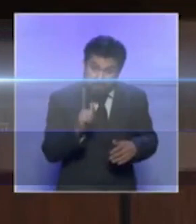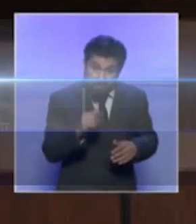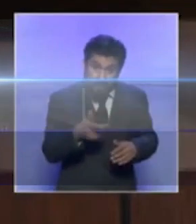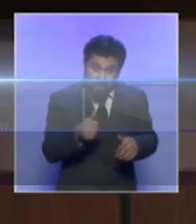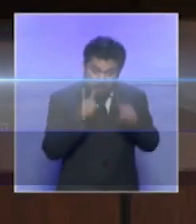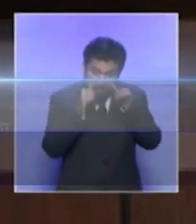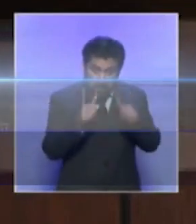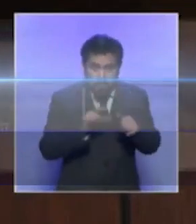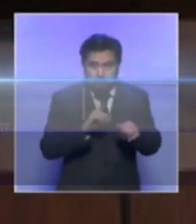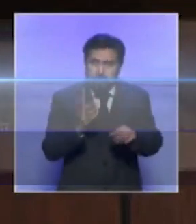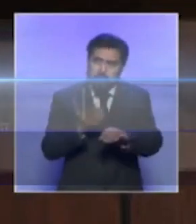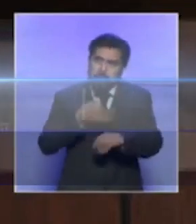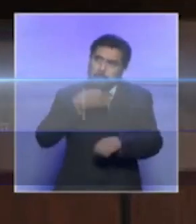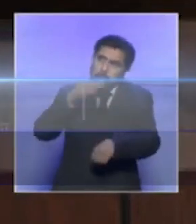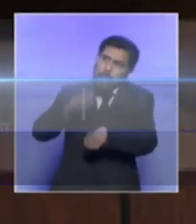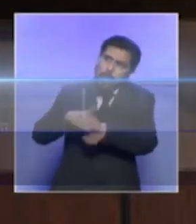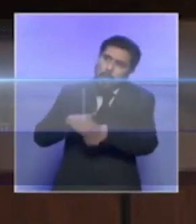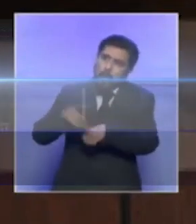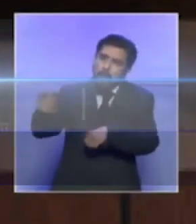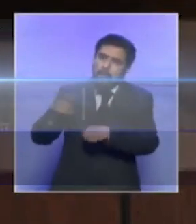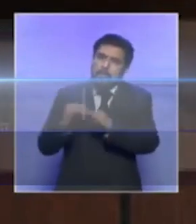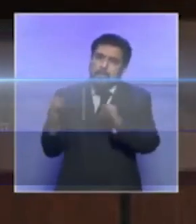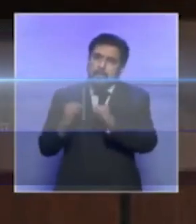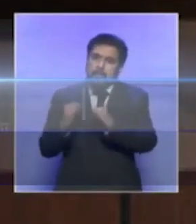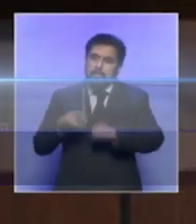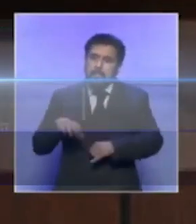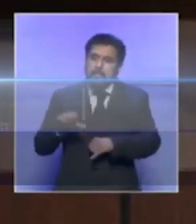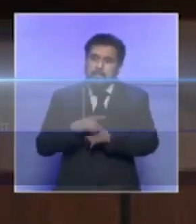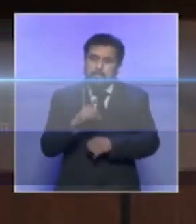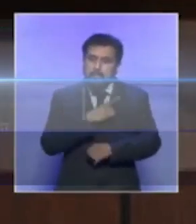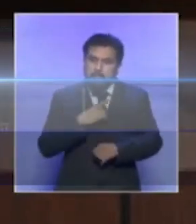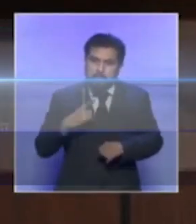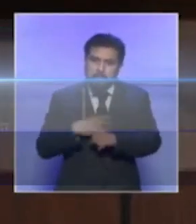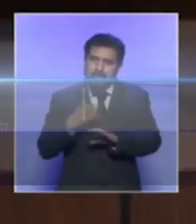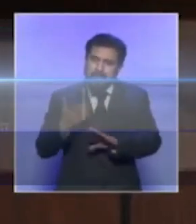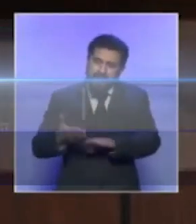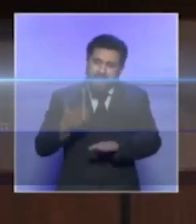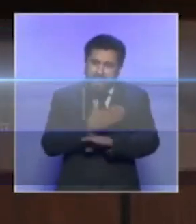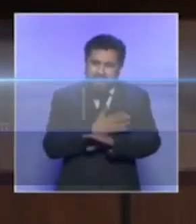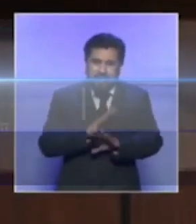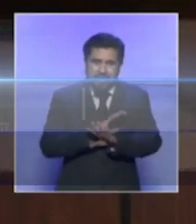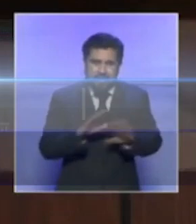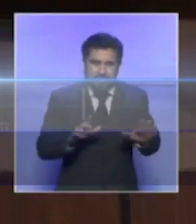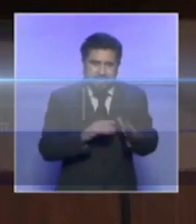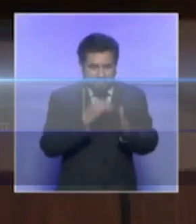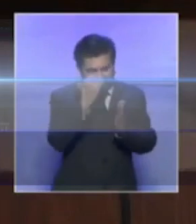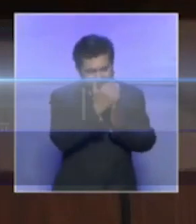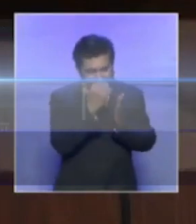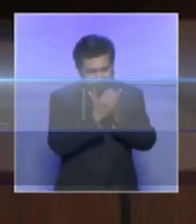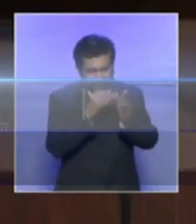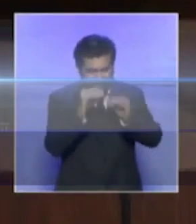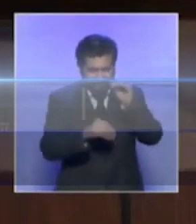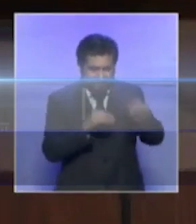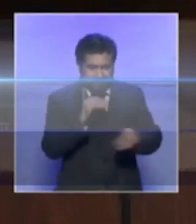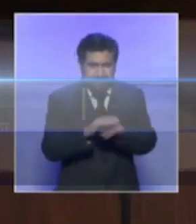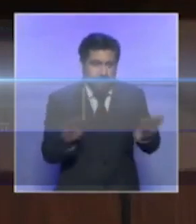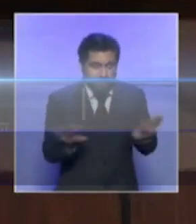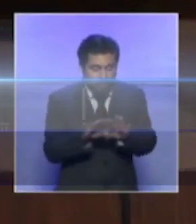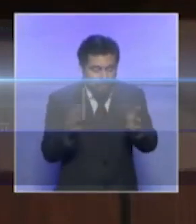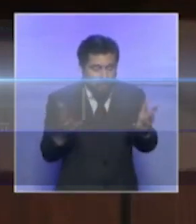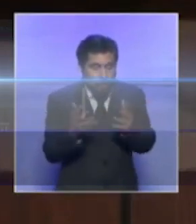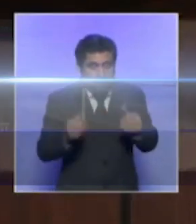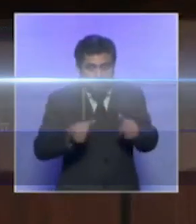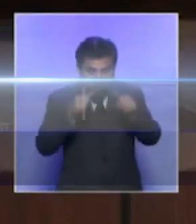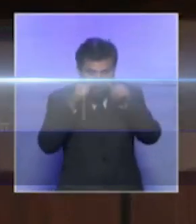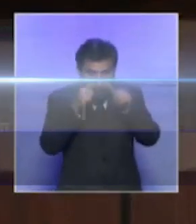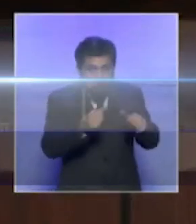Instituto Electoral Local implementar de manera oportuna las acciones afirmativas en favor de